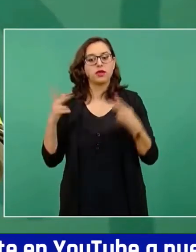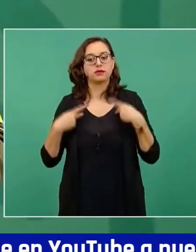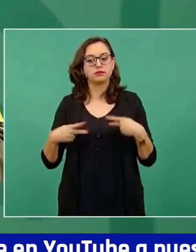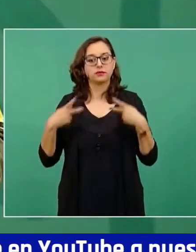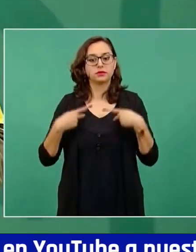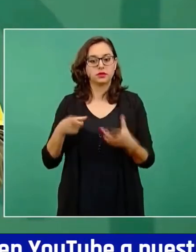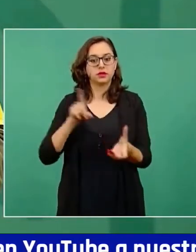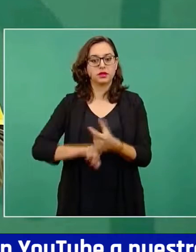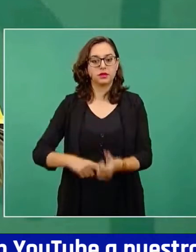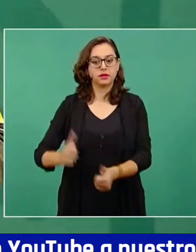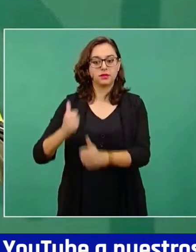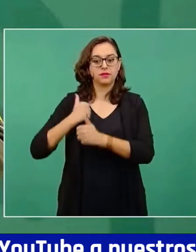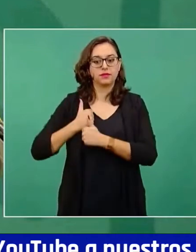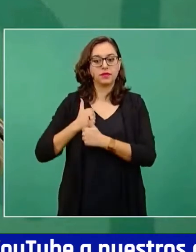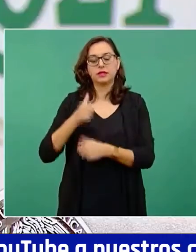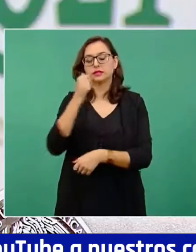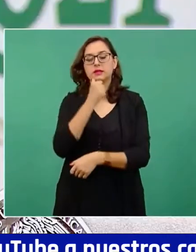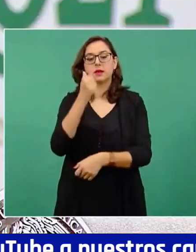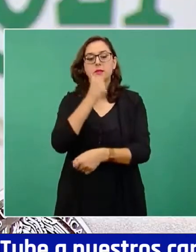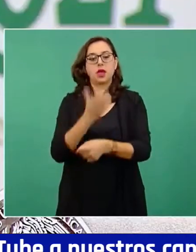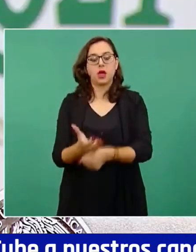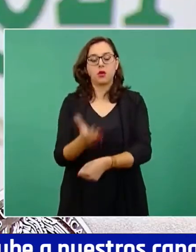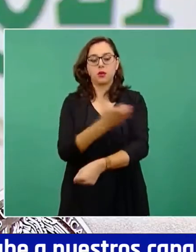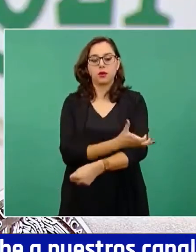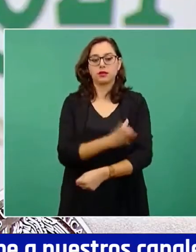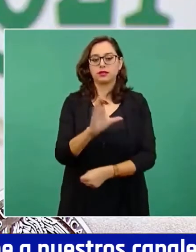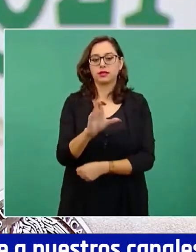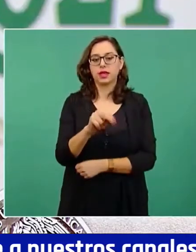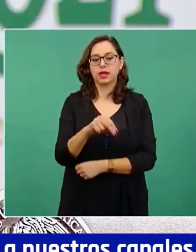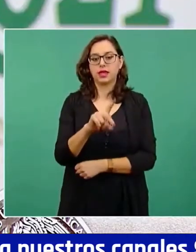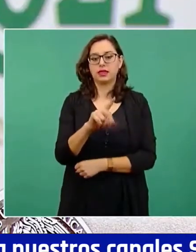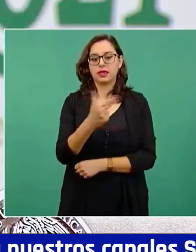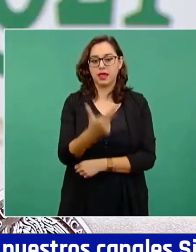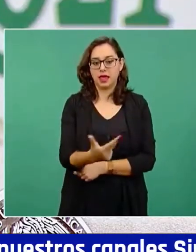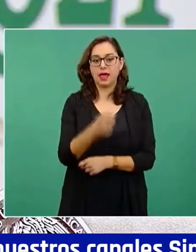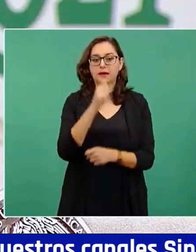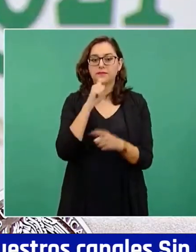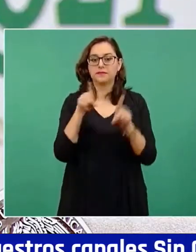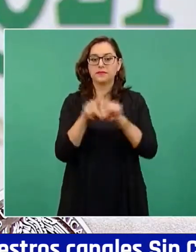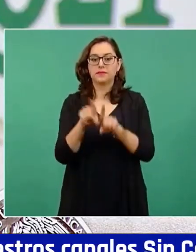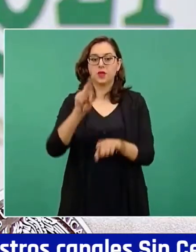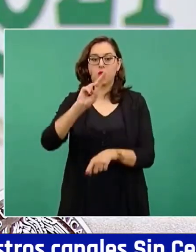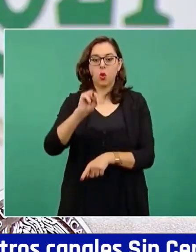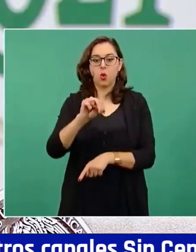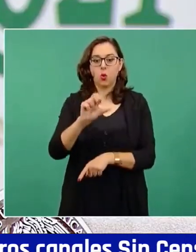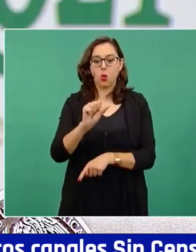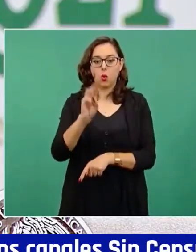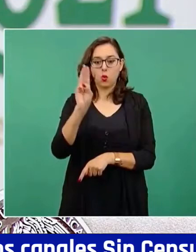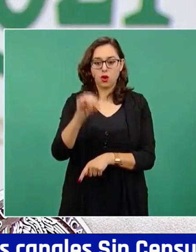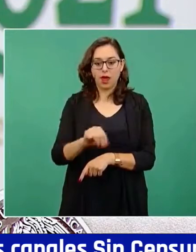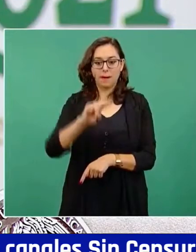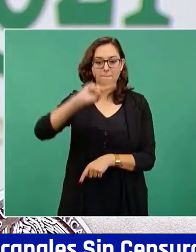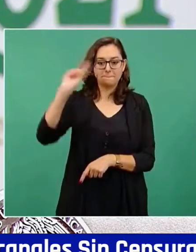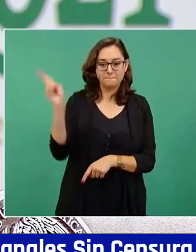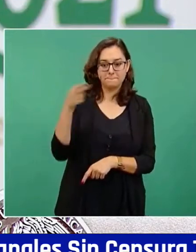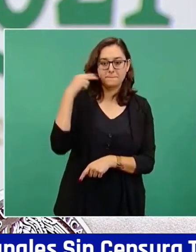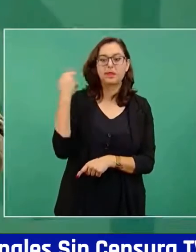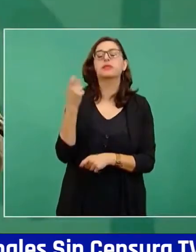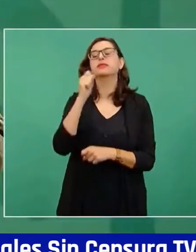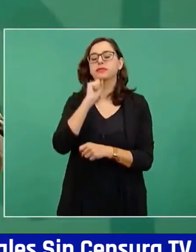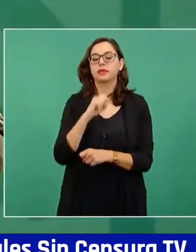con nosotros la Comisión Nacional de Derechos Humanos, ha estado la UNAM también realizando